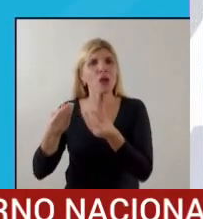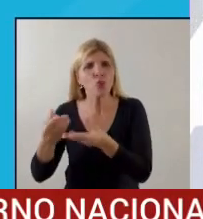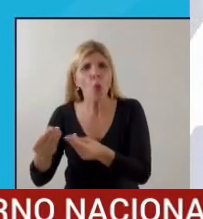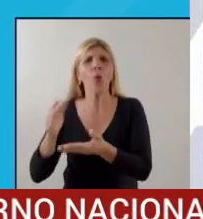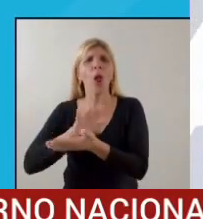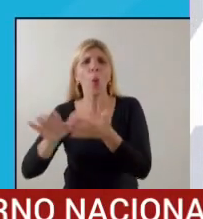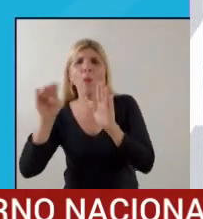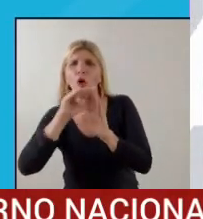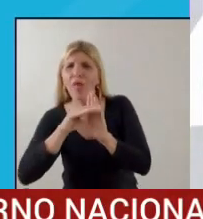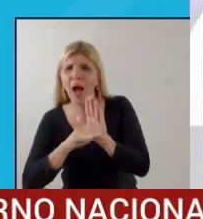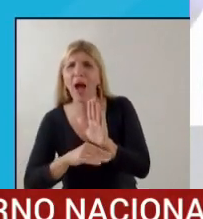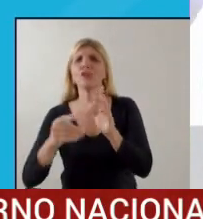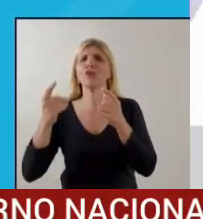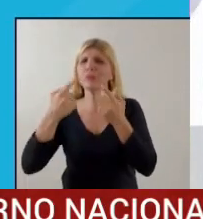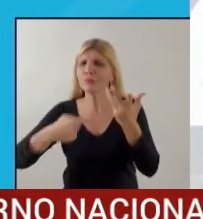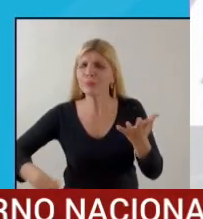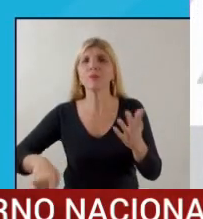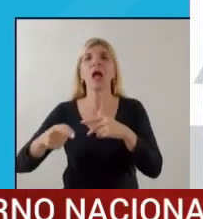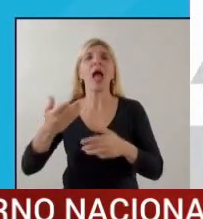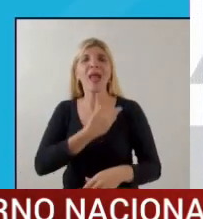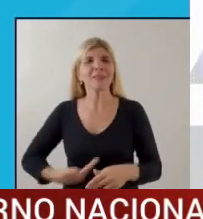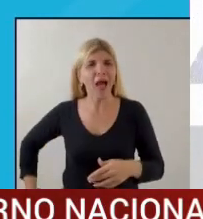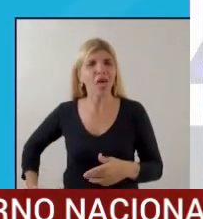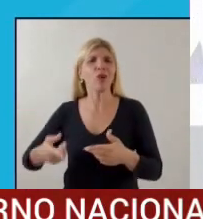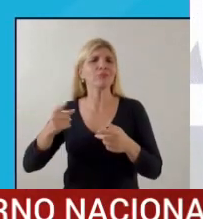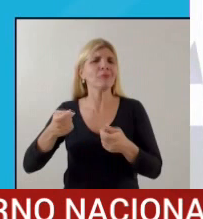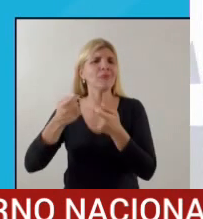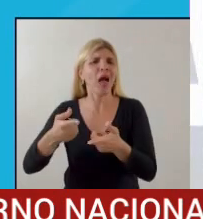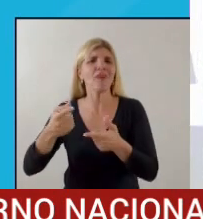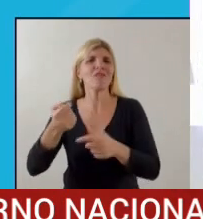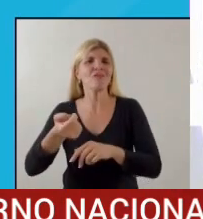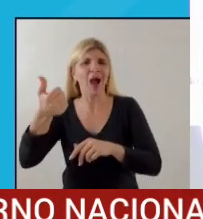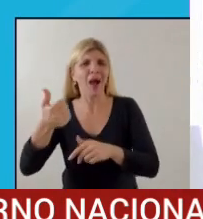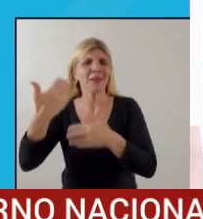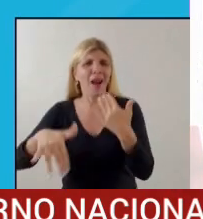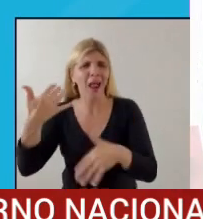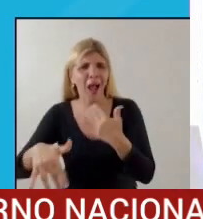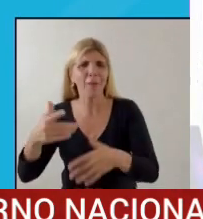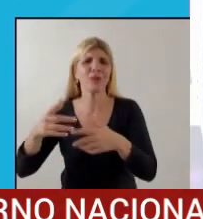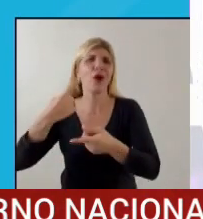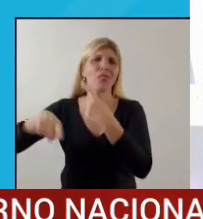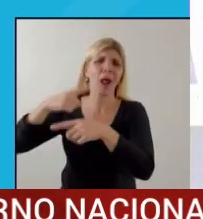estos cambios, ¿no? Janina, lo importante a destacar, ¿para qué sirve? ¿Para qué se utilizan esos certificados?